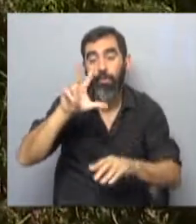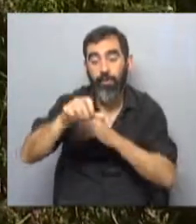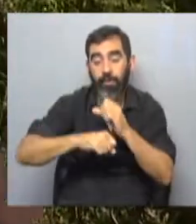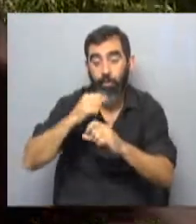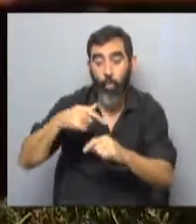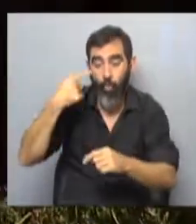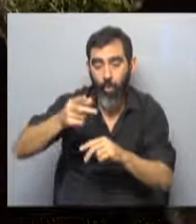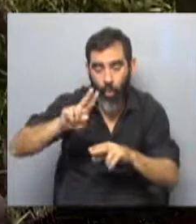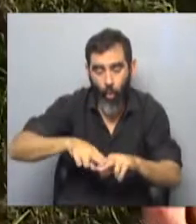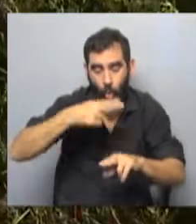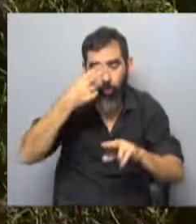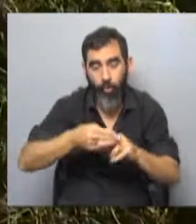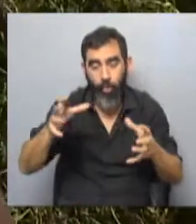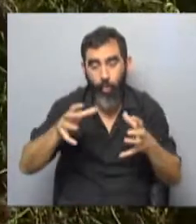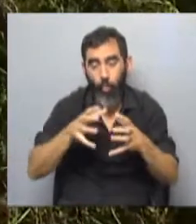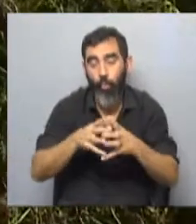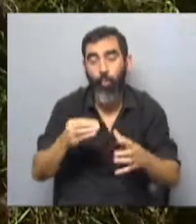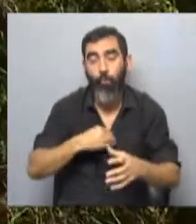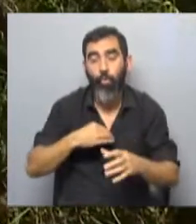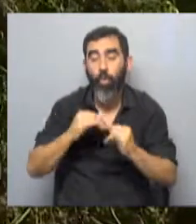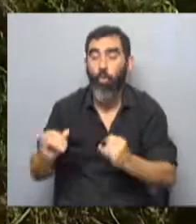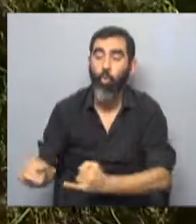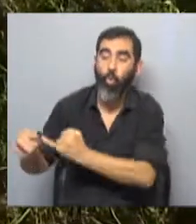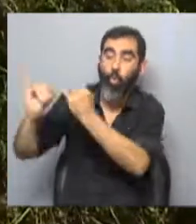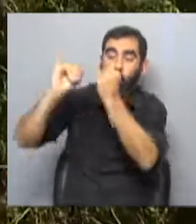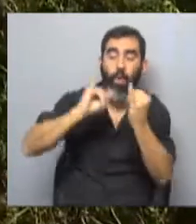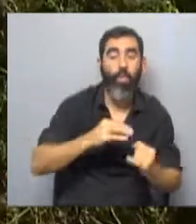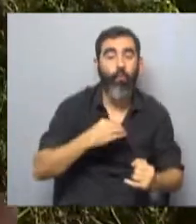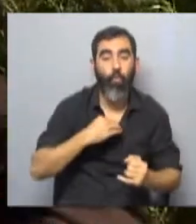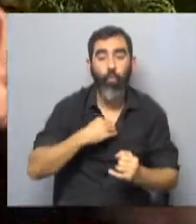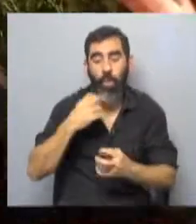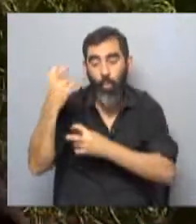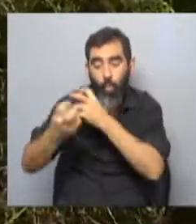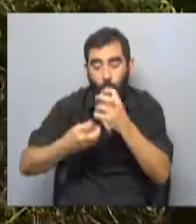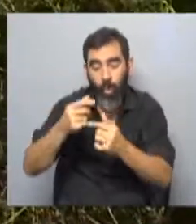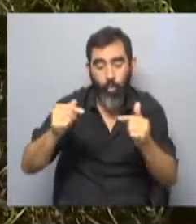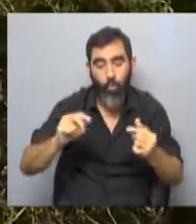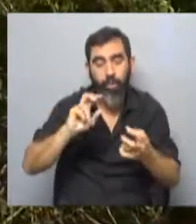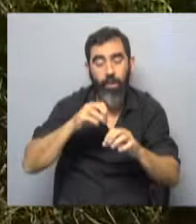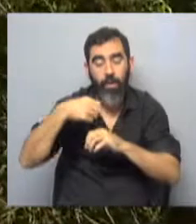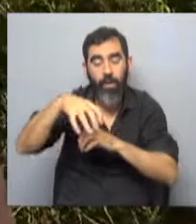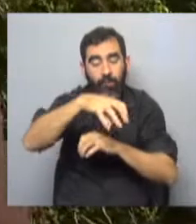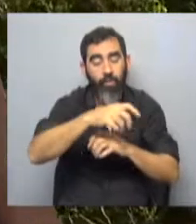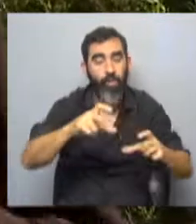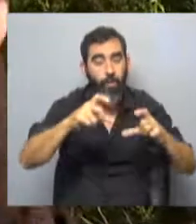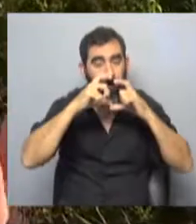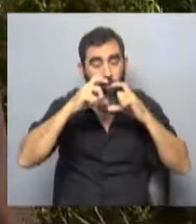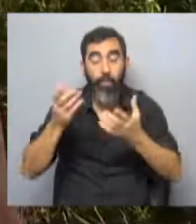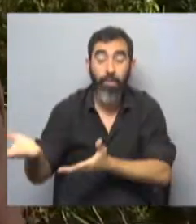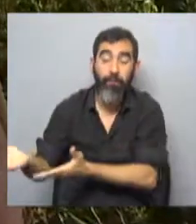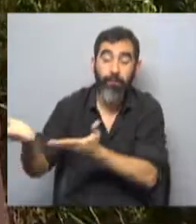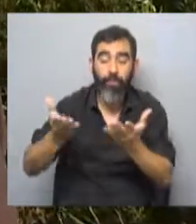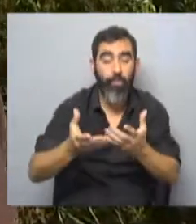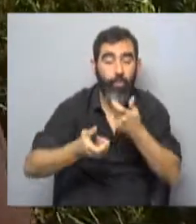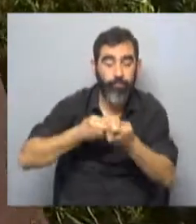volvemos para con todo nuestro grupo voluntario hacer una jornada de voluntariado de recolección de clasificación también de tapabocas así que invitarlos a todos